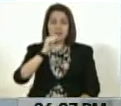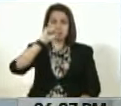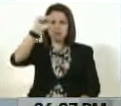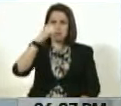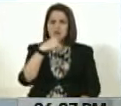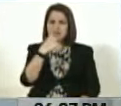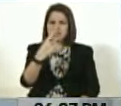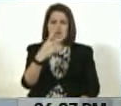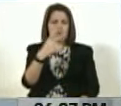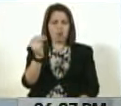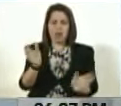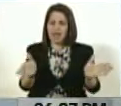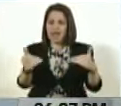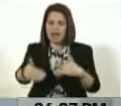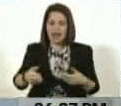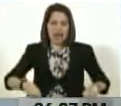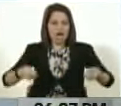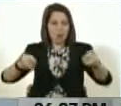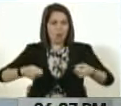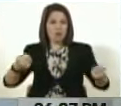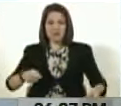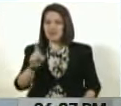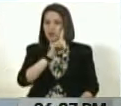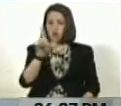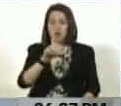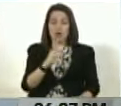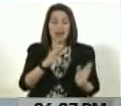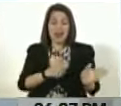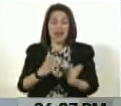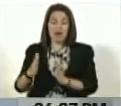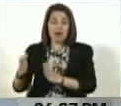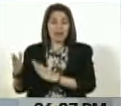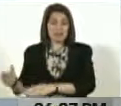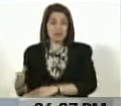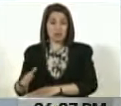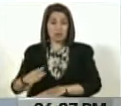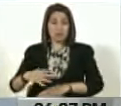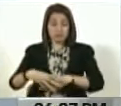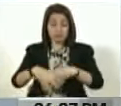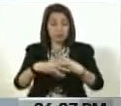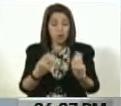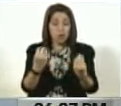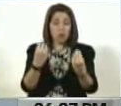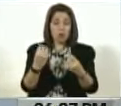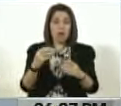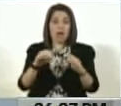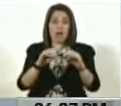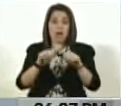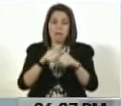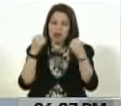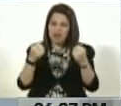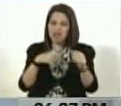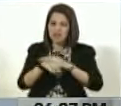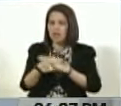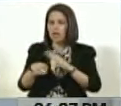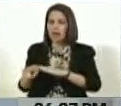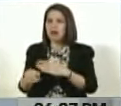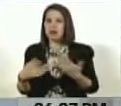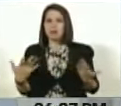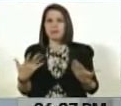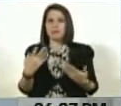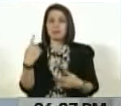no es la caja, no es la bolsa, es la organización. ¿Cómo aplica este término organización dentro de esa panadería, en las otras, si hubiese